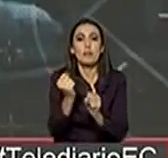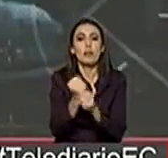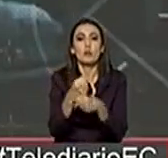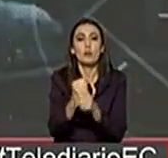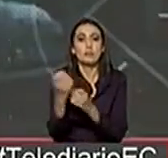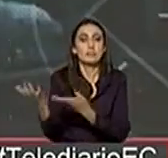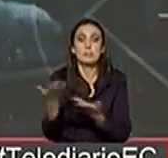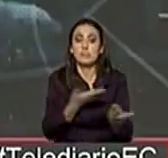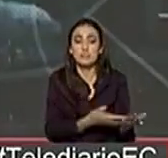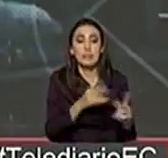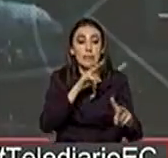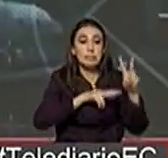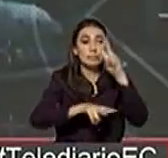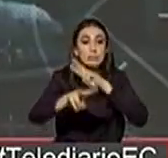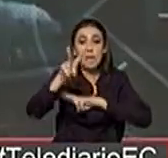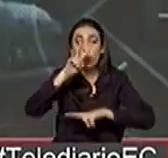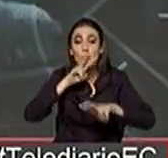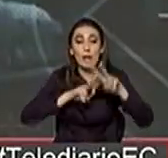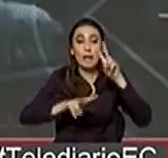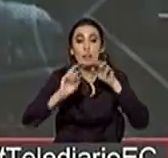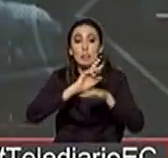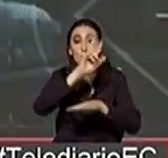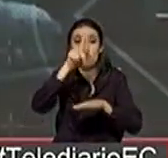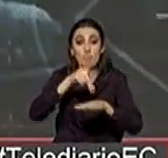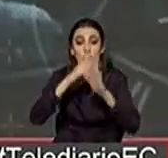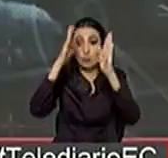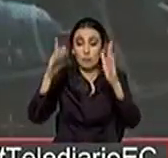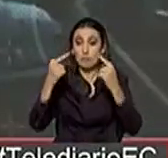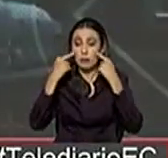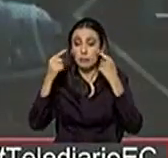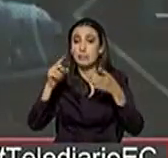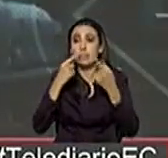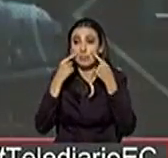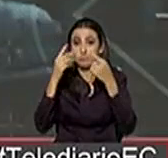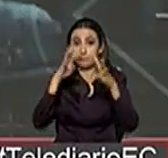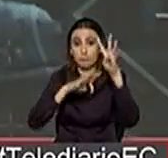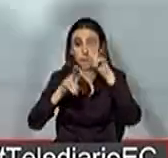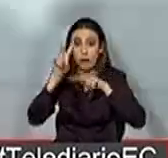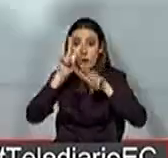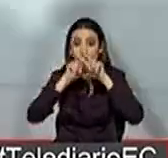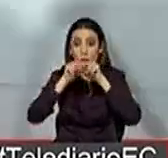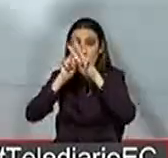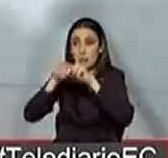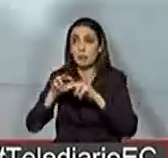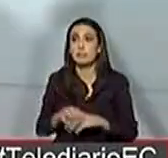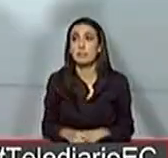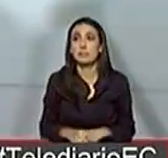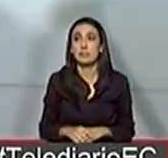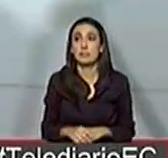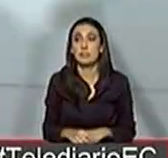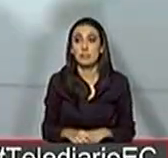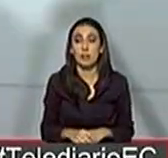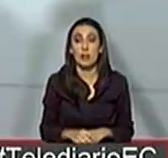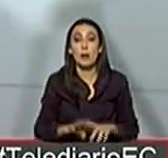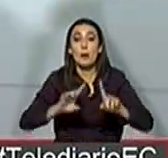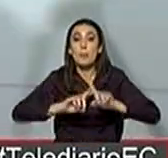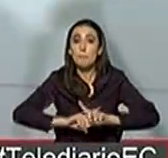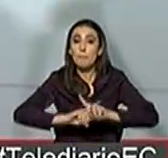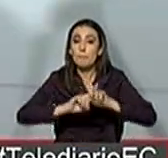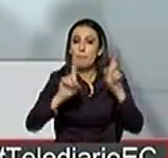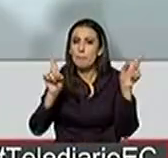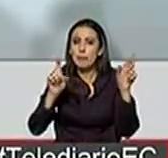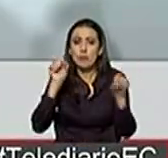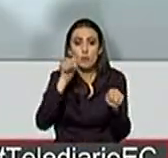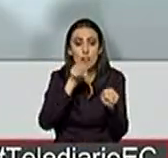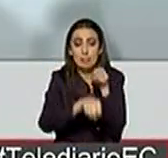analizó en primera impresión el daño causado al sector escuchemos pero el daño en la infraestructura petrolera es